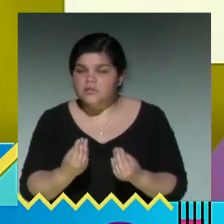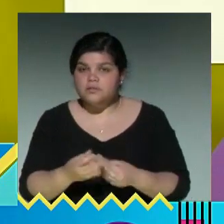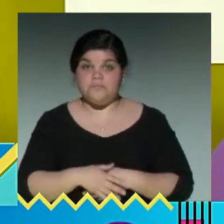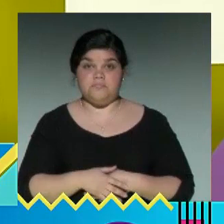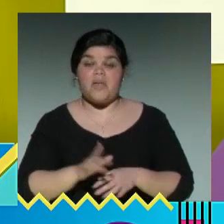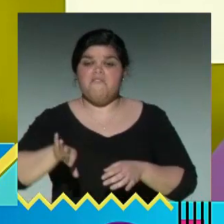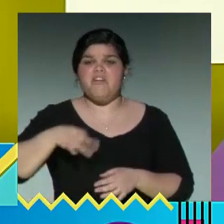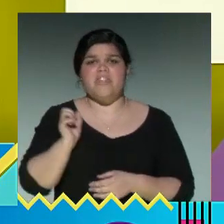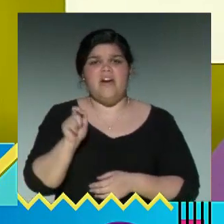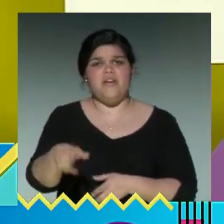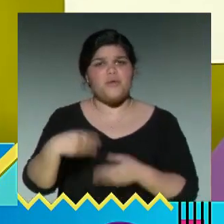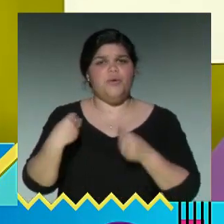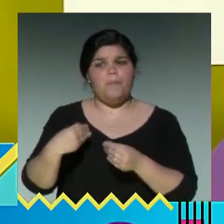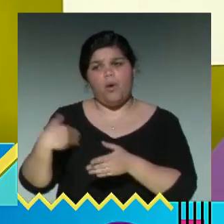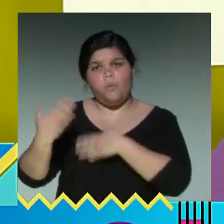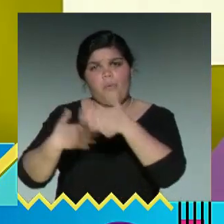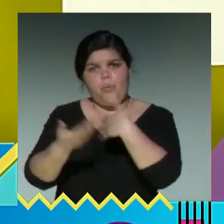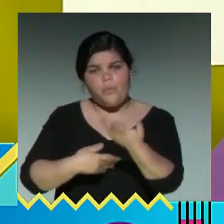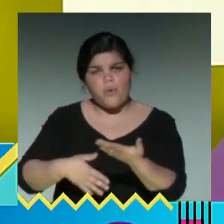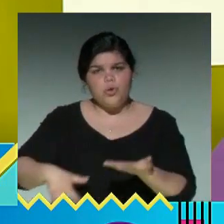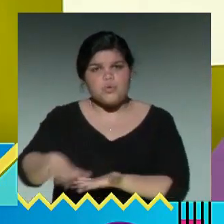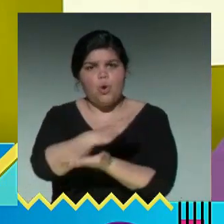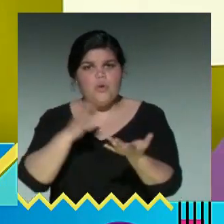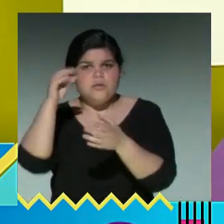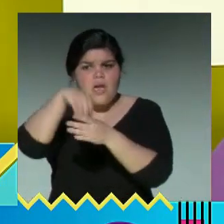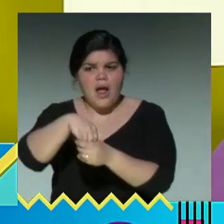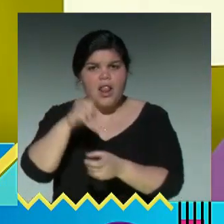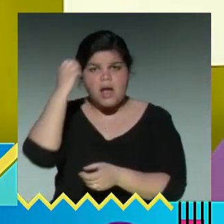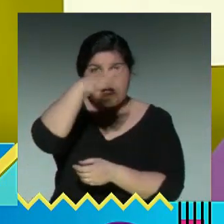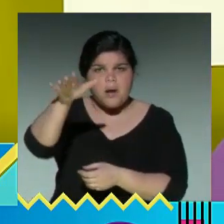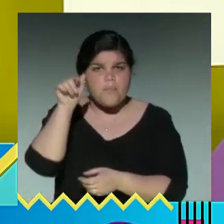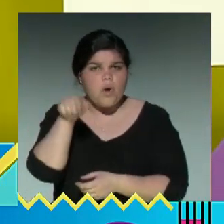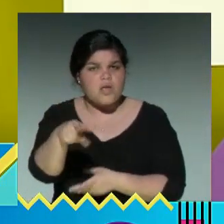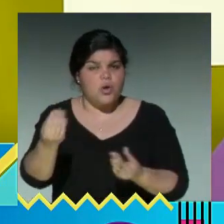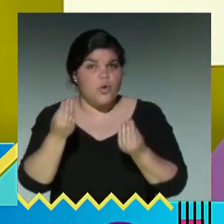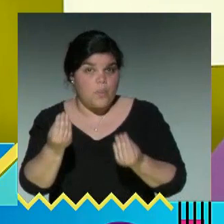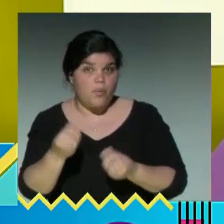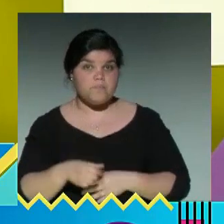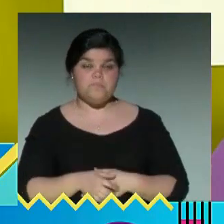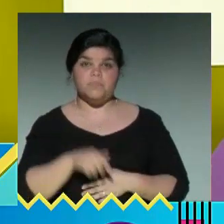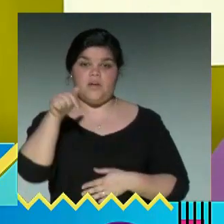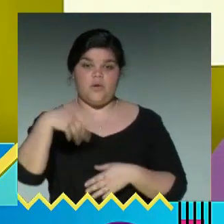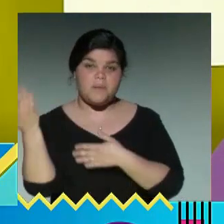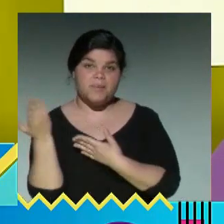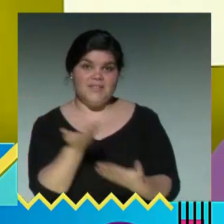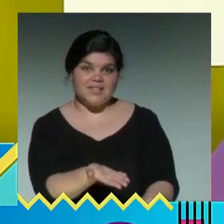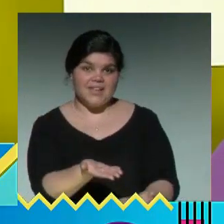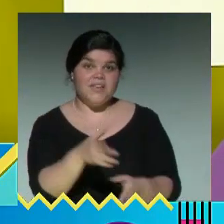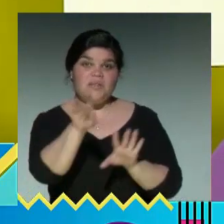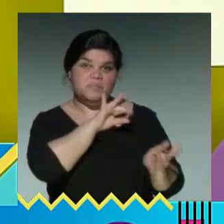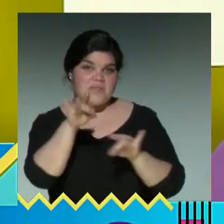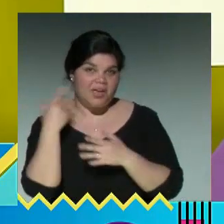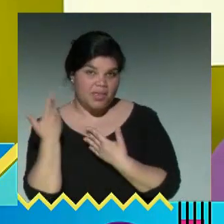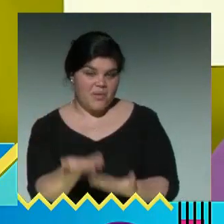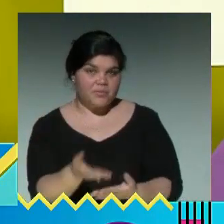la vida, ¿sí? Cómo se desarrolla la vida social dentro de una zona rural. Nos vamos a presentar obviamente a nuestros invitados que van a